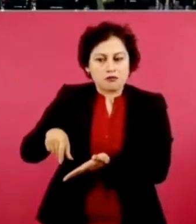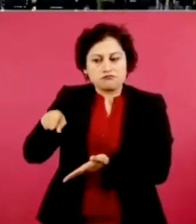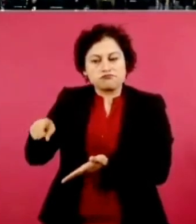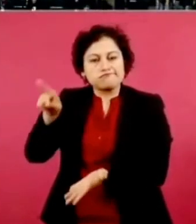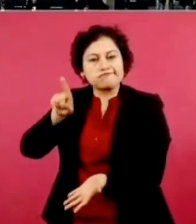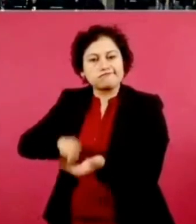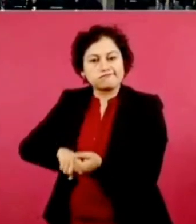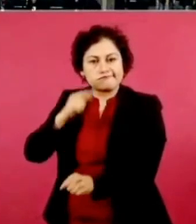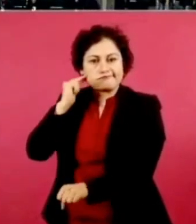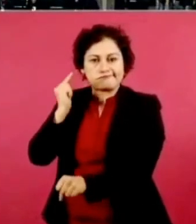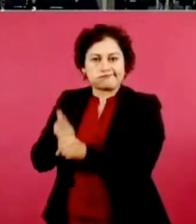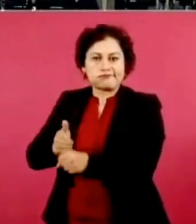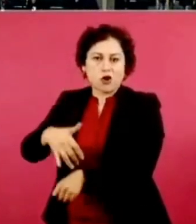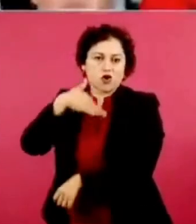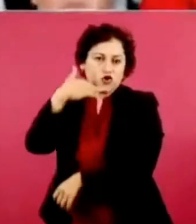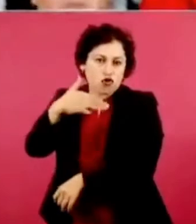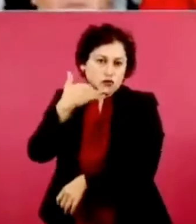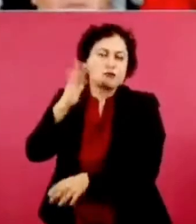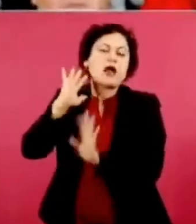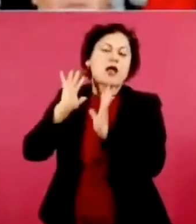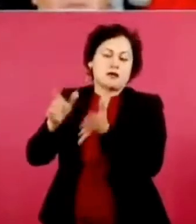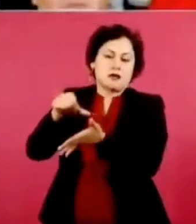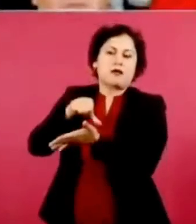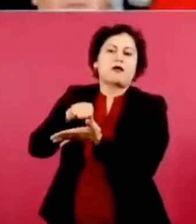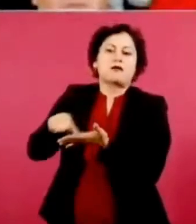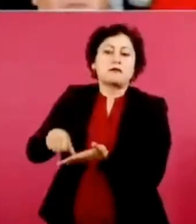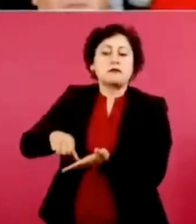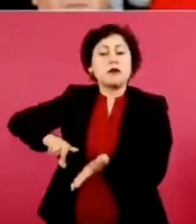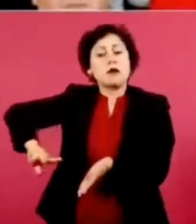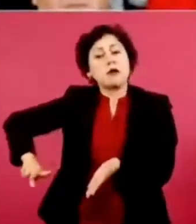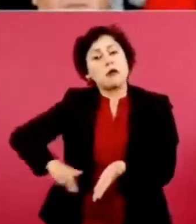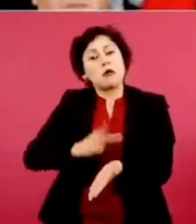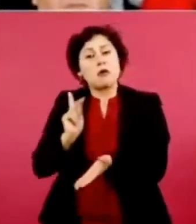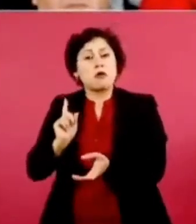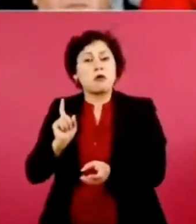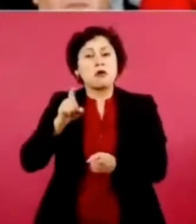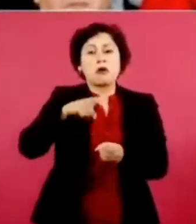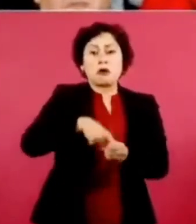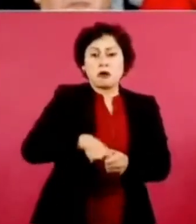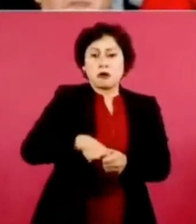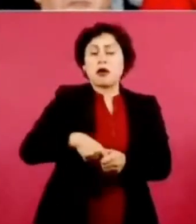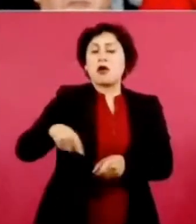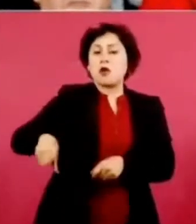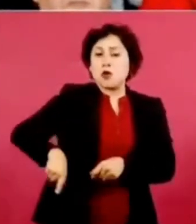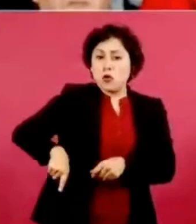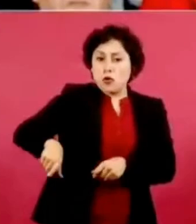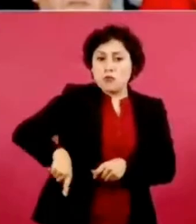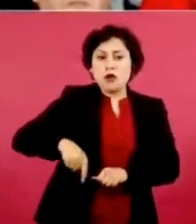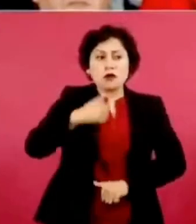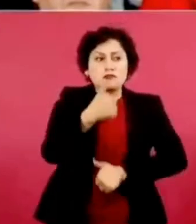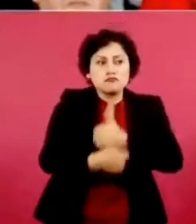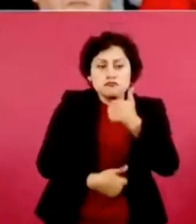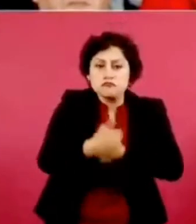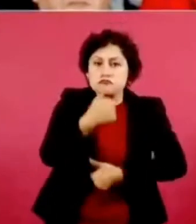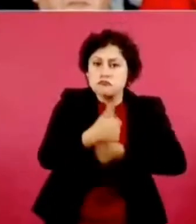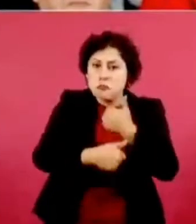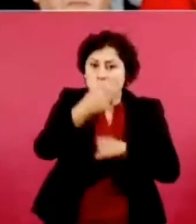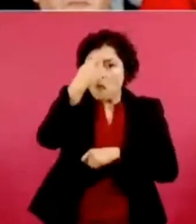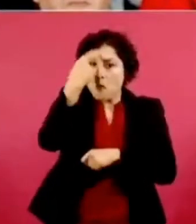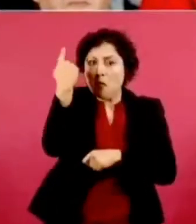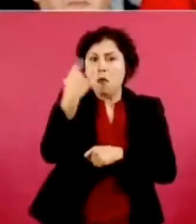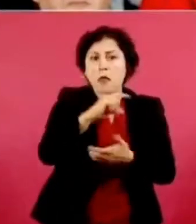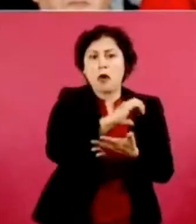corruptas, vuelven a ser proveedores del gobierno, compitiendo en licitaciones.